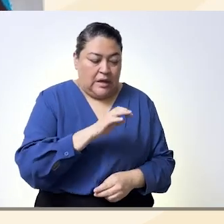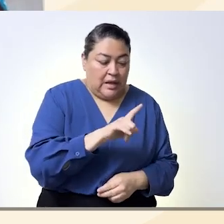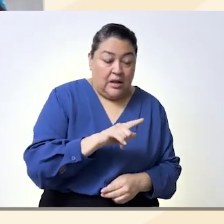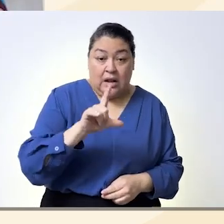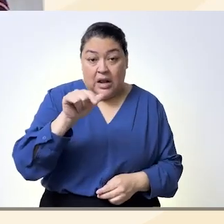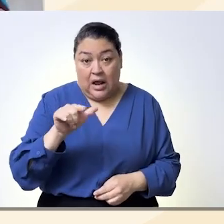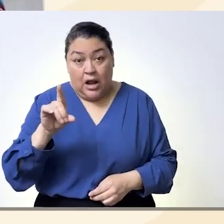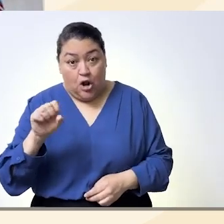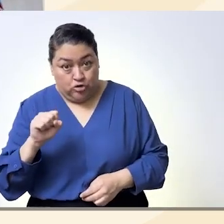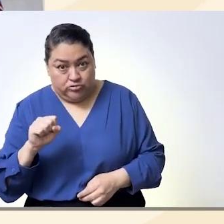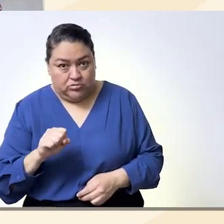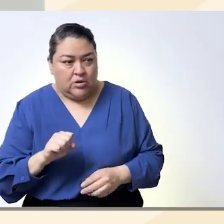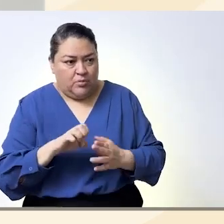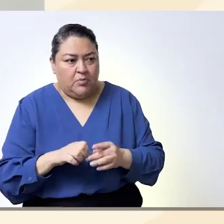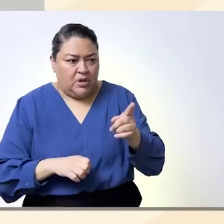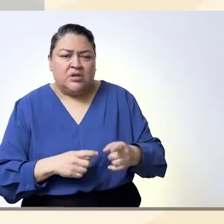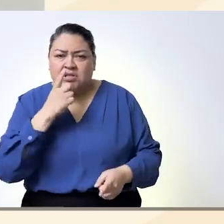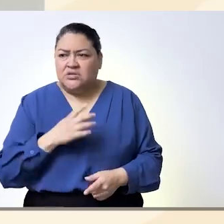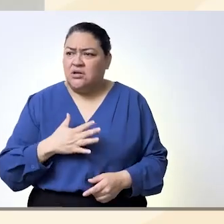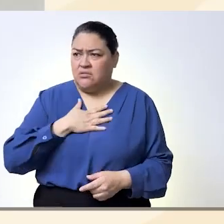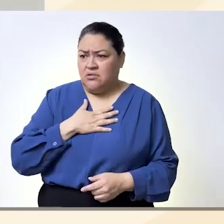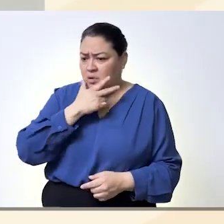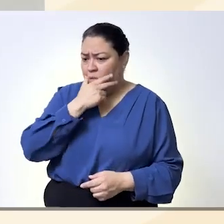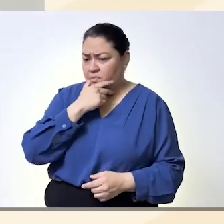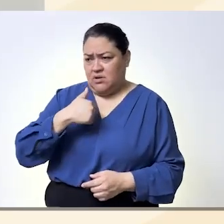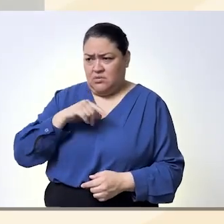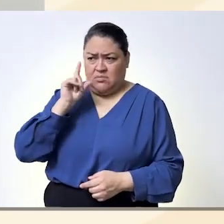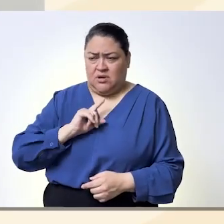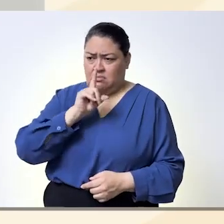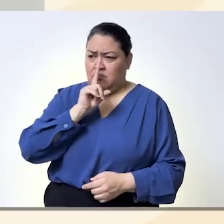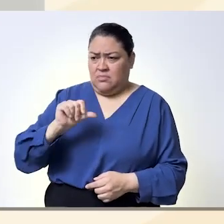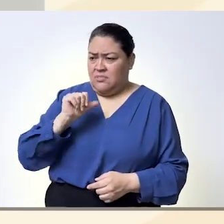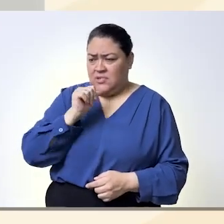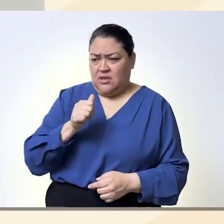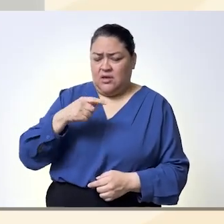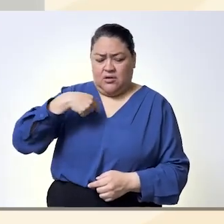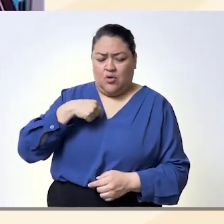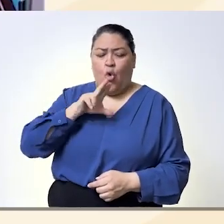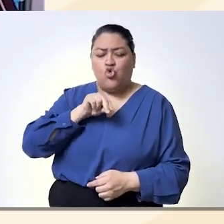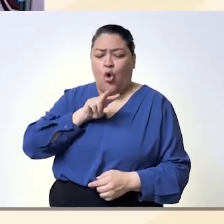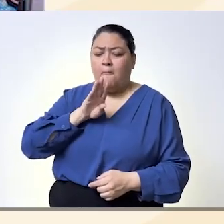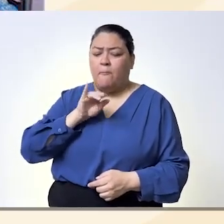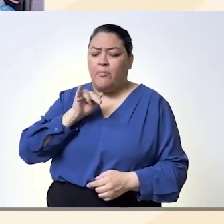en posiciones no normativas del género. ¿Qué pasa con esos cruces cuando uno va a consulta médica?